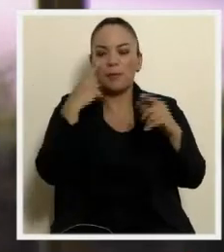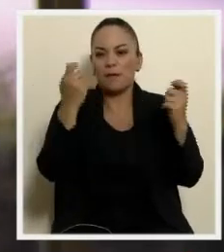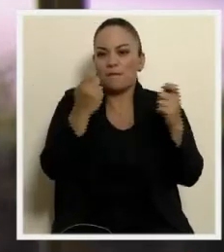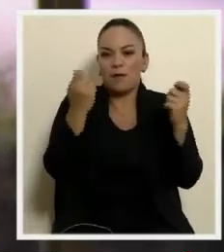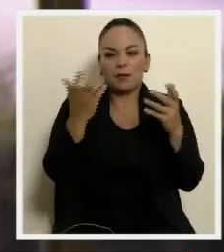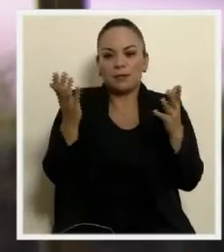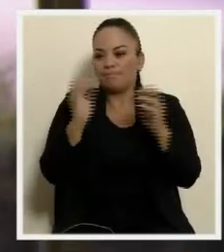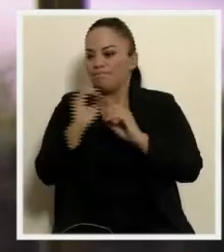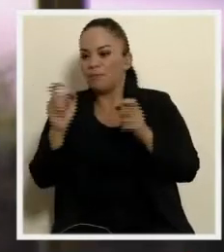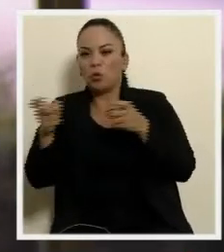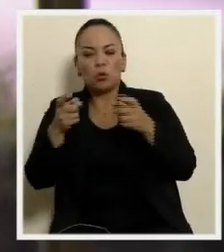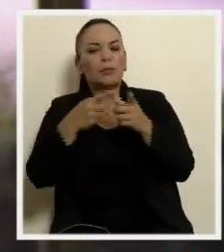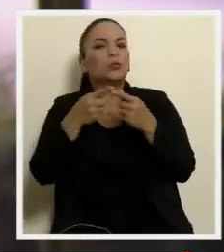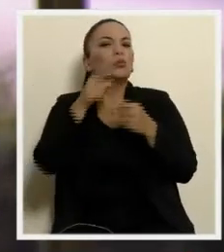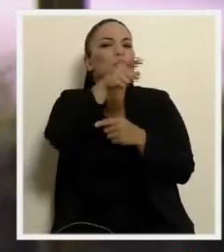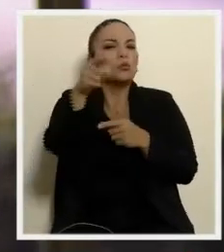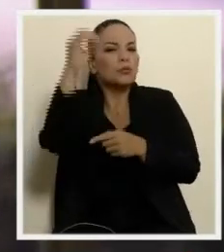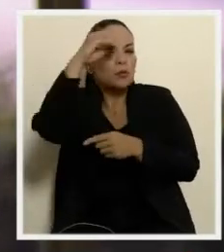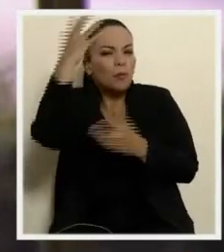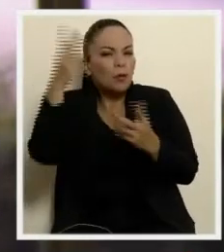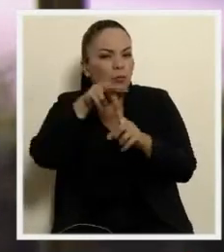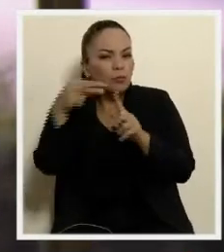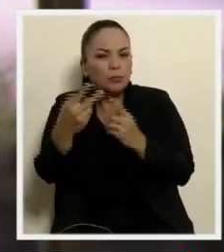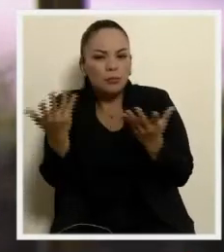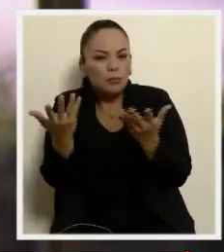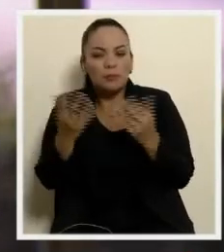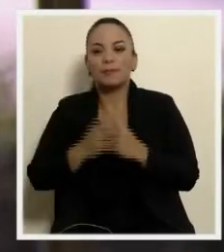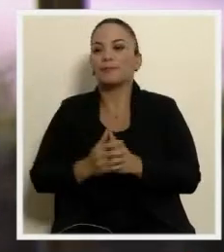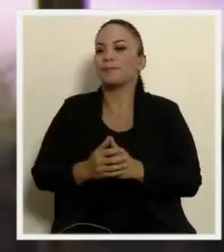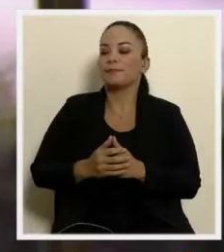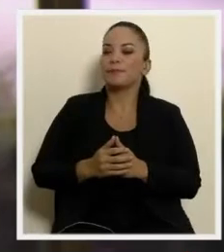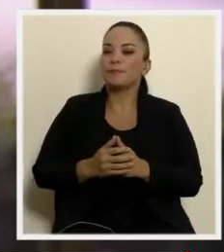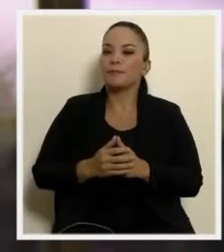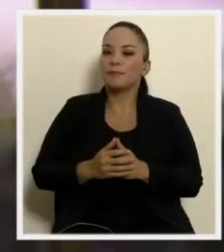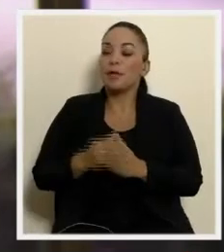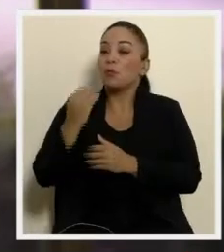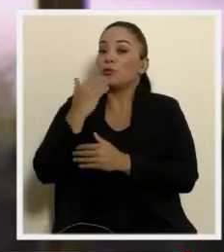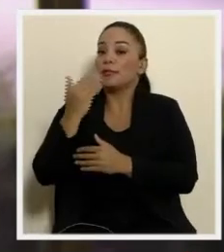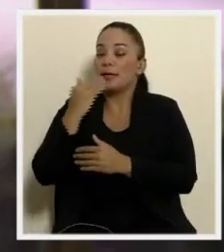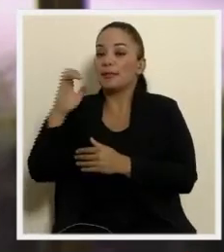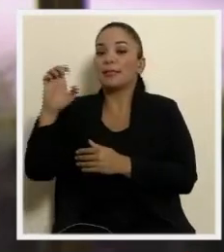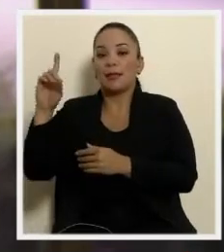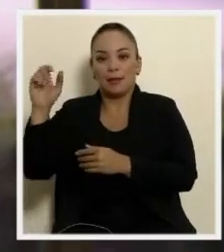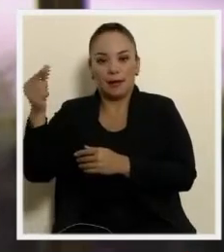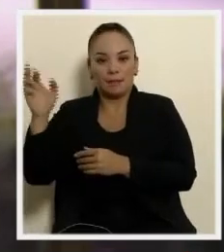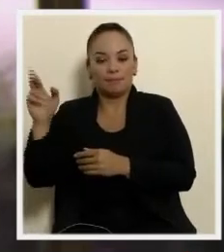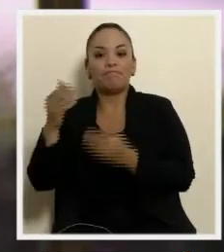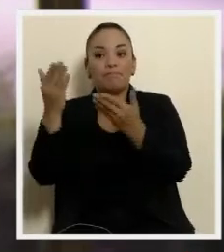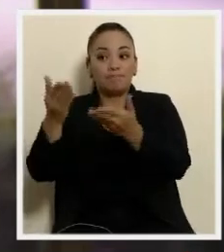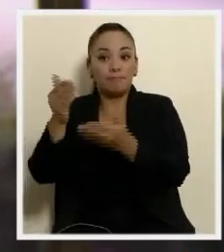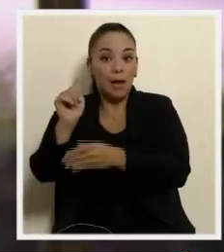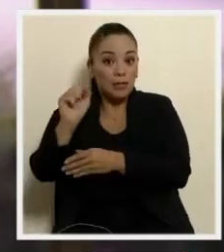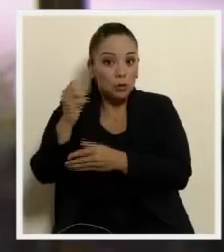ningún control? ¿Cuál es la posición de ustedes al respecto? Muchísimas gracias, don Edgar. Don